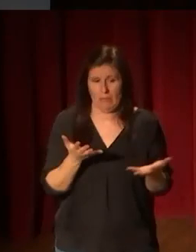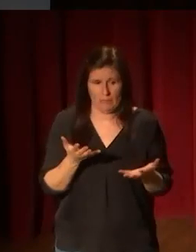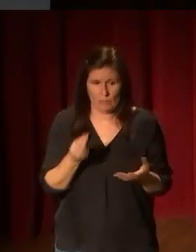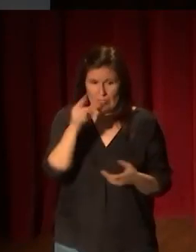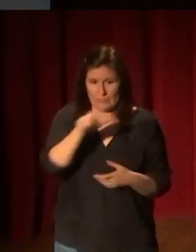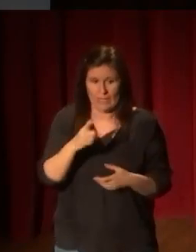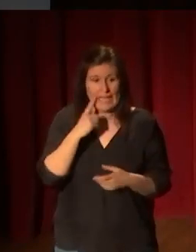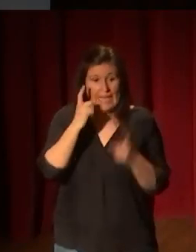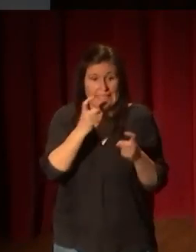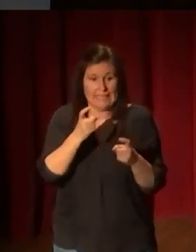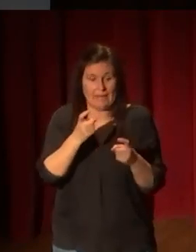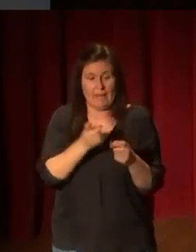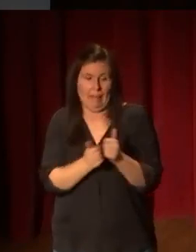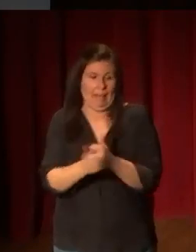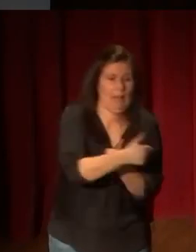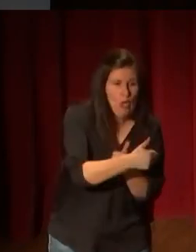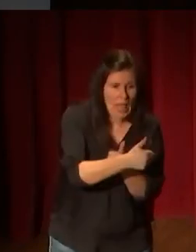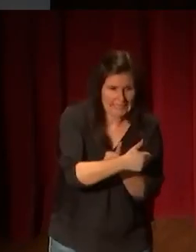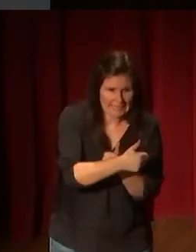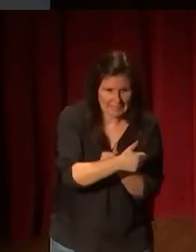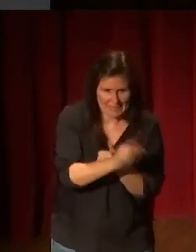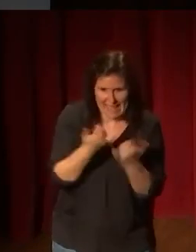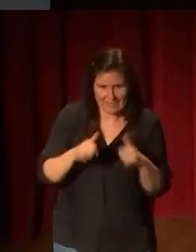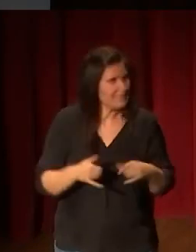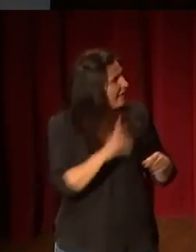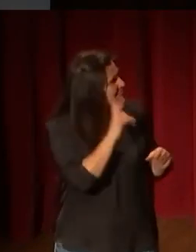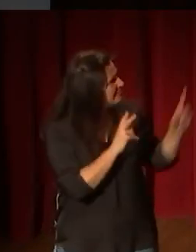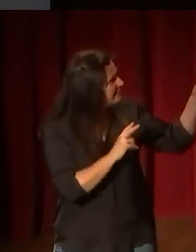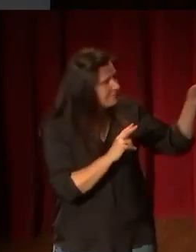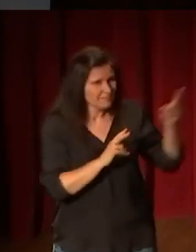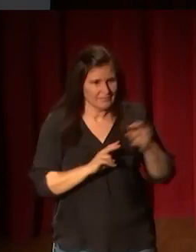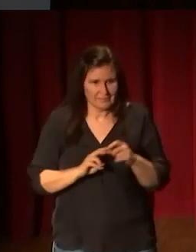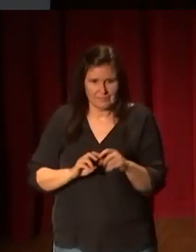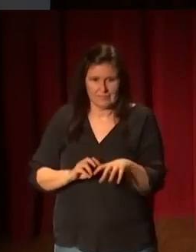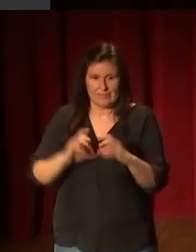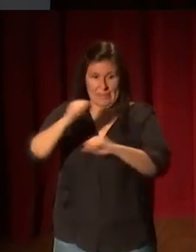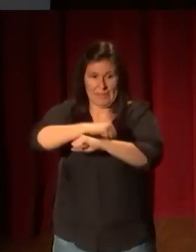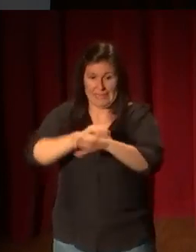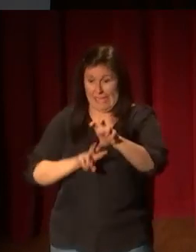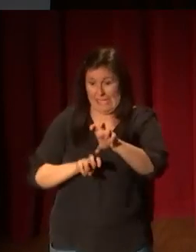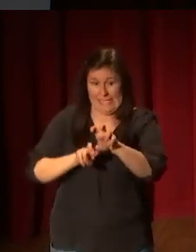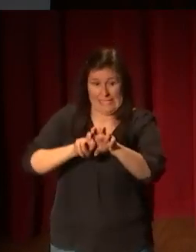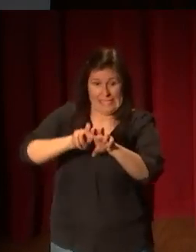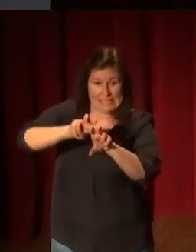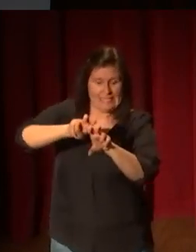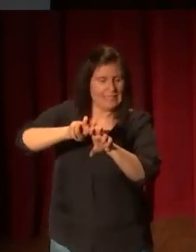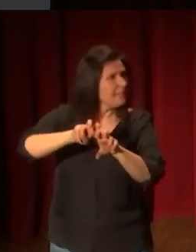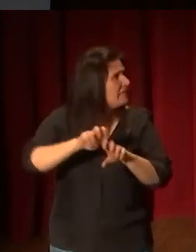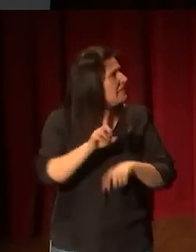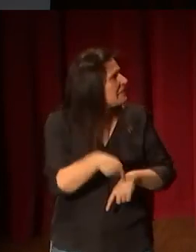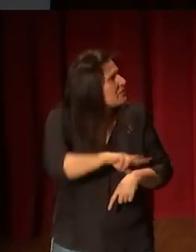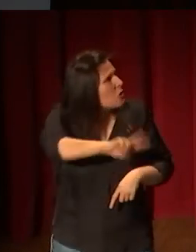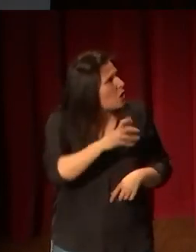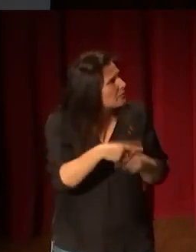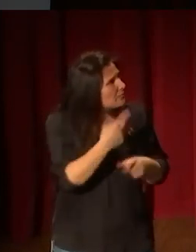muchas personas que intentaba colarse a los festejos le ven ustedes aquí trepando por la ventana hasta en esta